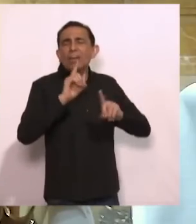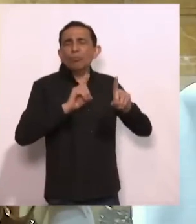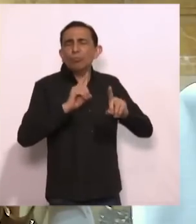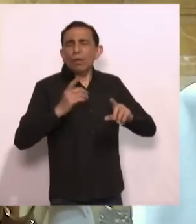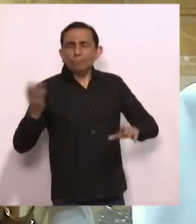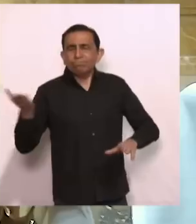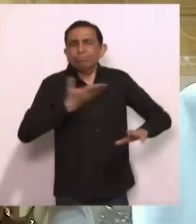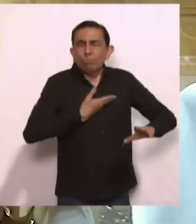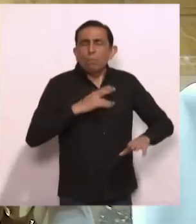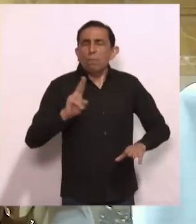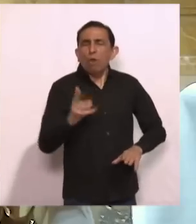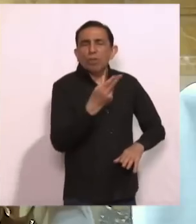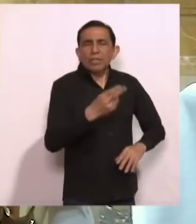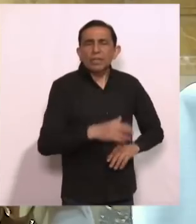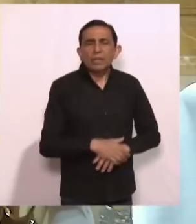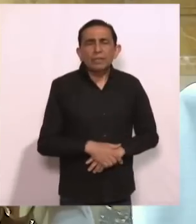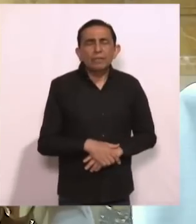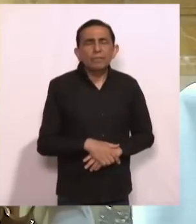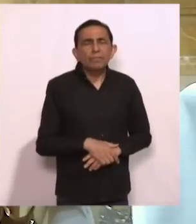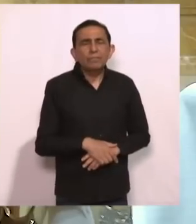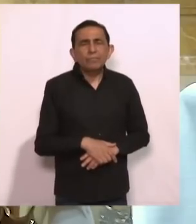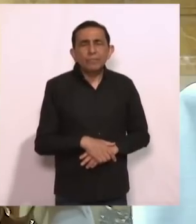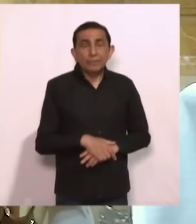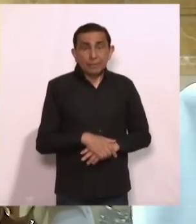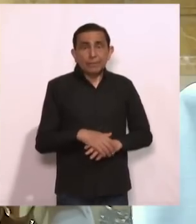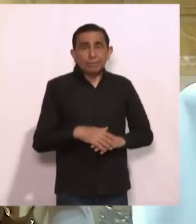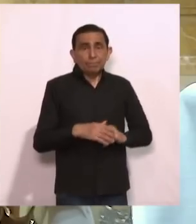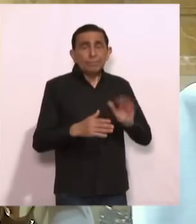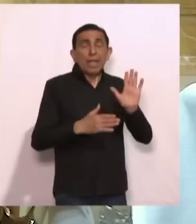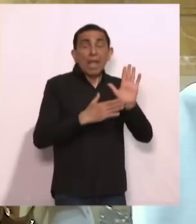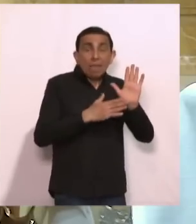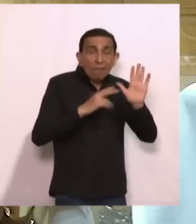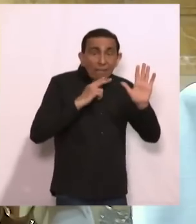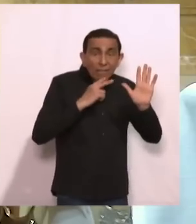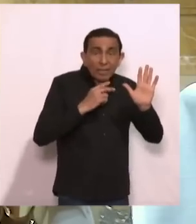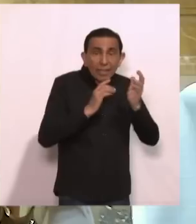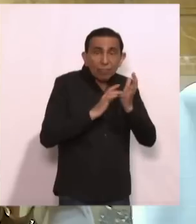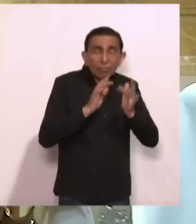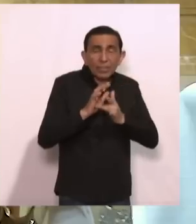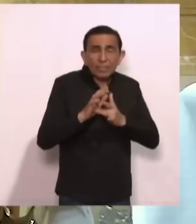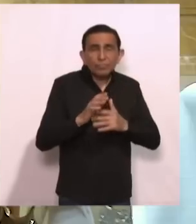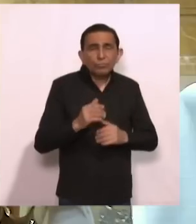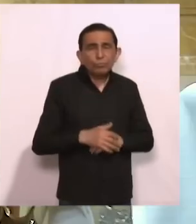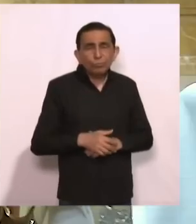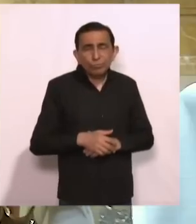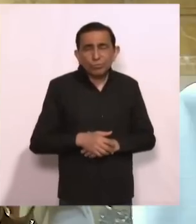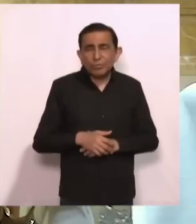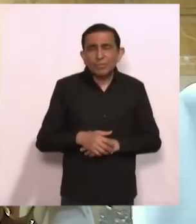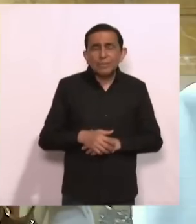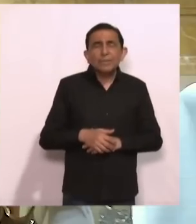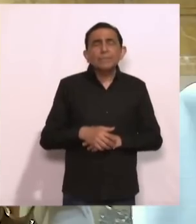matados. Muchos, siguiendo el Evangelio de Jesús, defienden la causa de los más